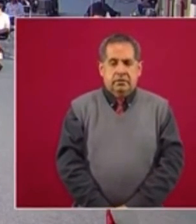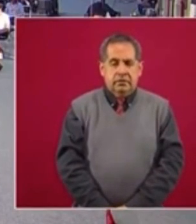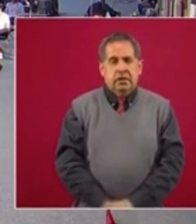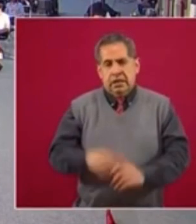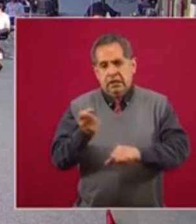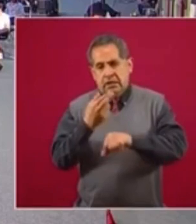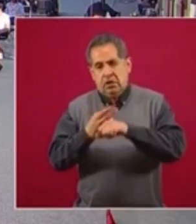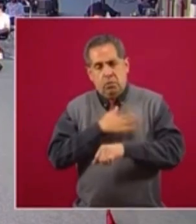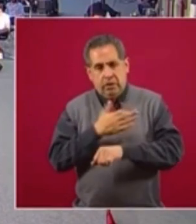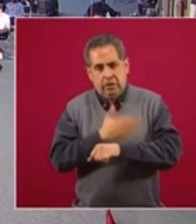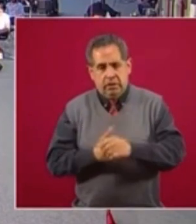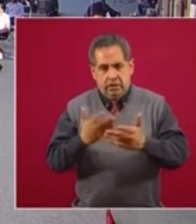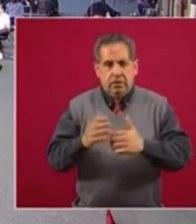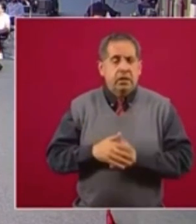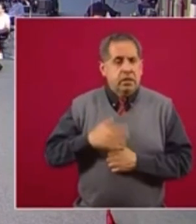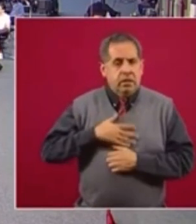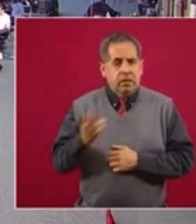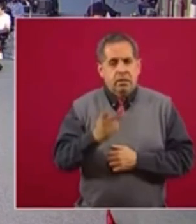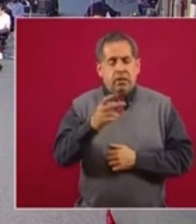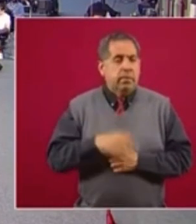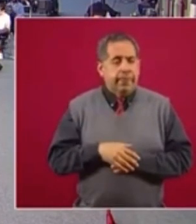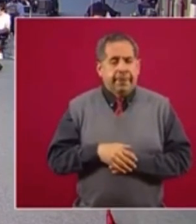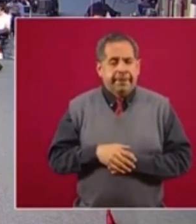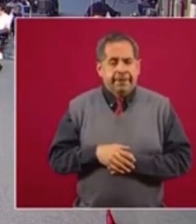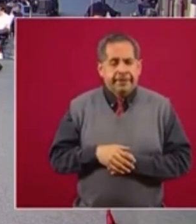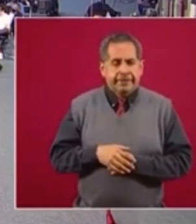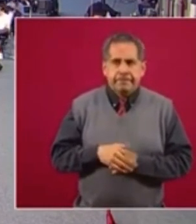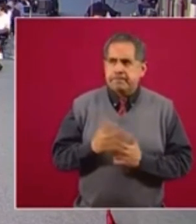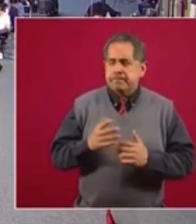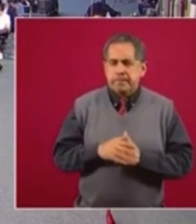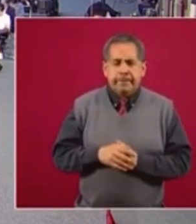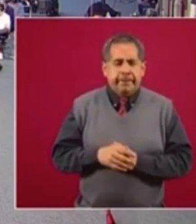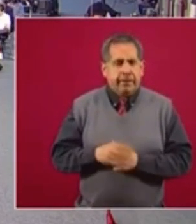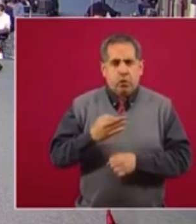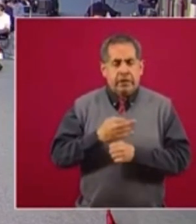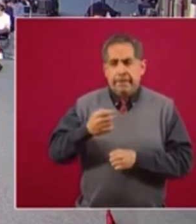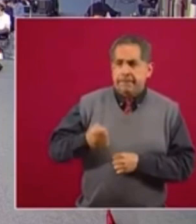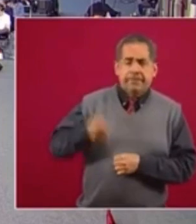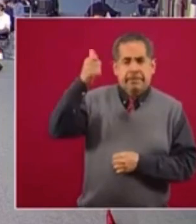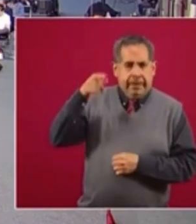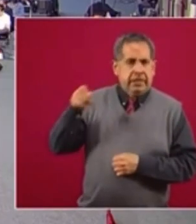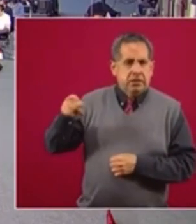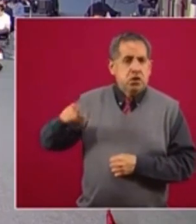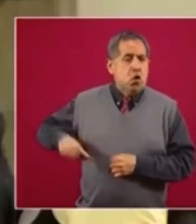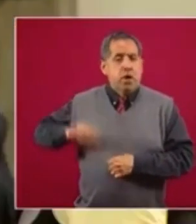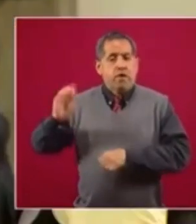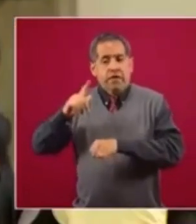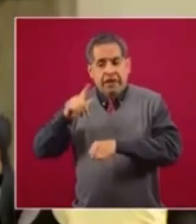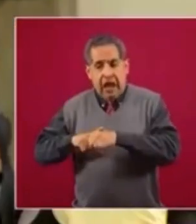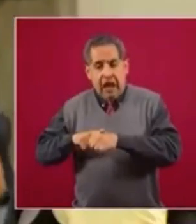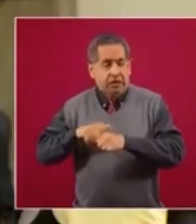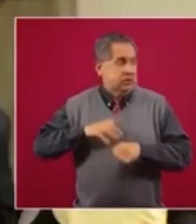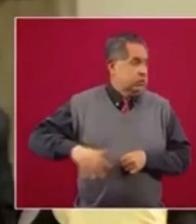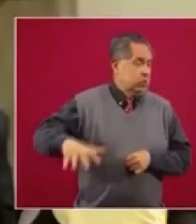Secretario, buenas tardes. Bueno, la pregunta sería, ¿es la primera ocasión que el gobierno federal y toda la sociedad mexicana nos